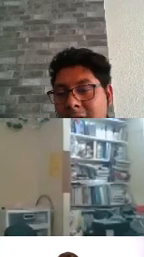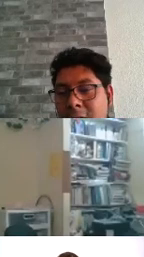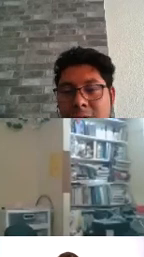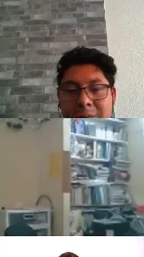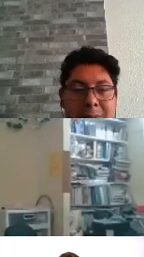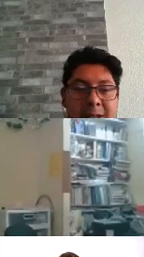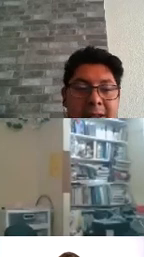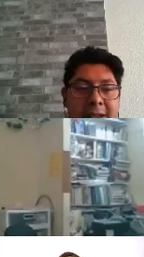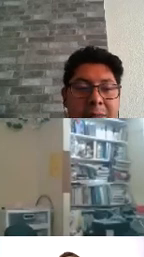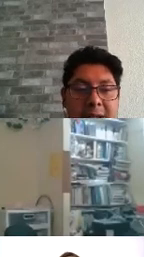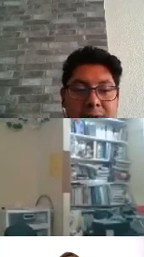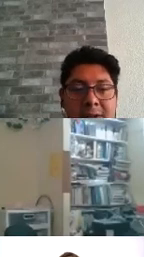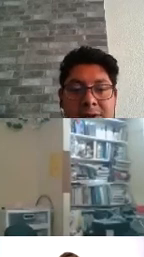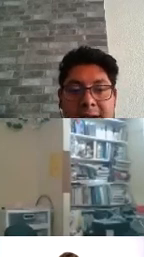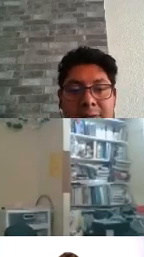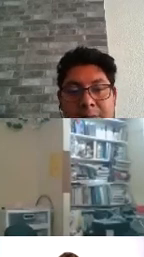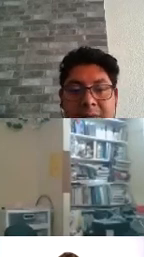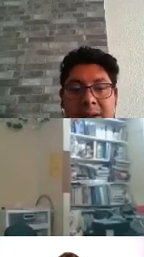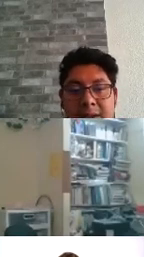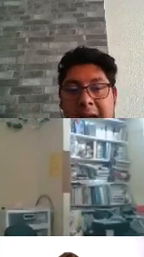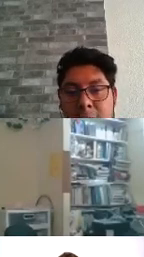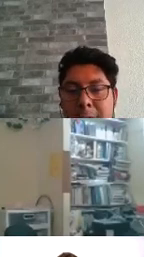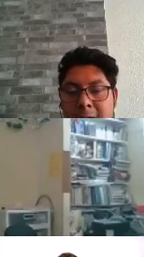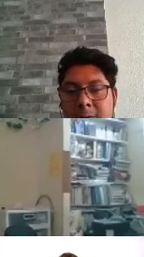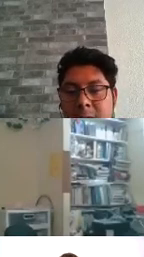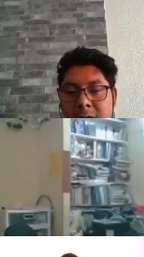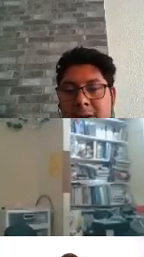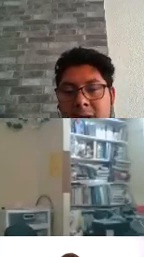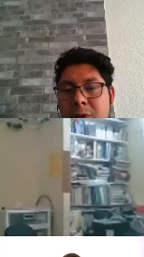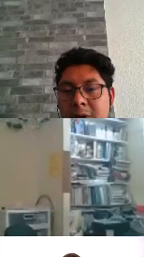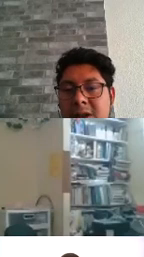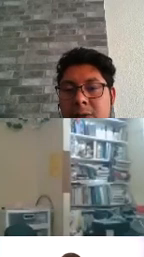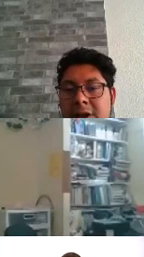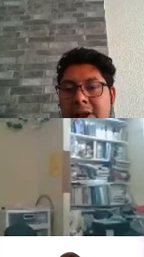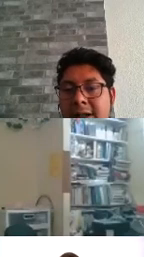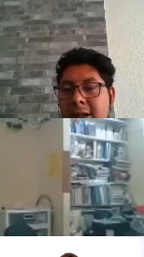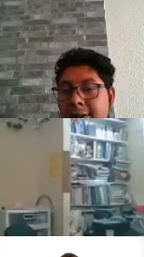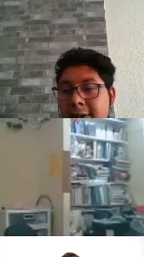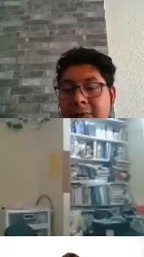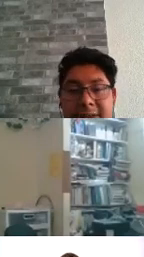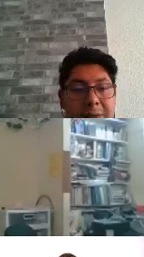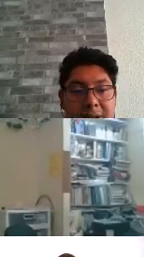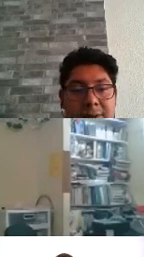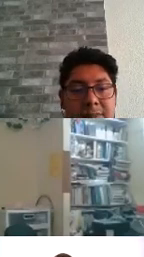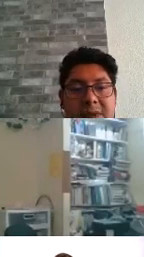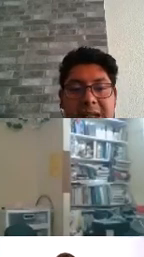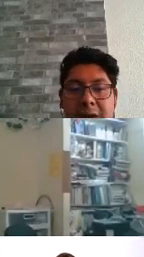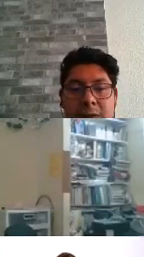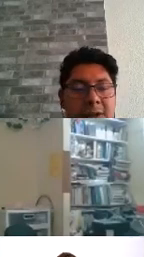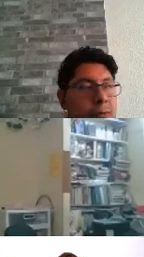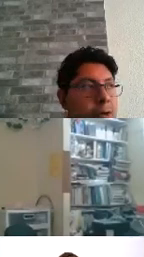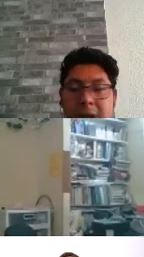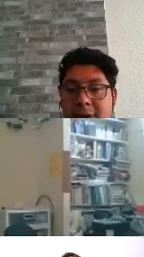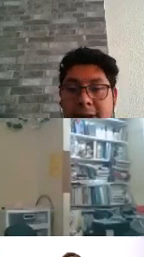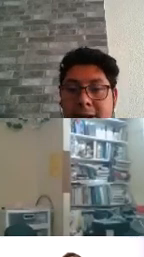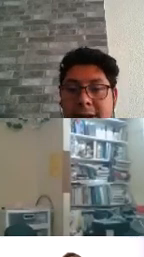quien cuenta con una especialidad en Pedagogía Social. Ha colaborado como coordinador del programa de tutoría integral FES Amigo de la Facultad